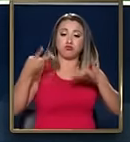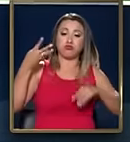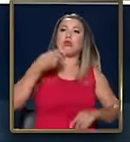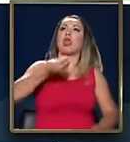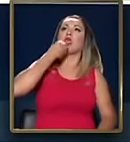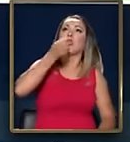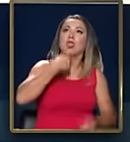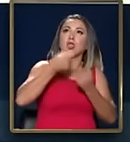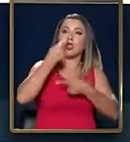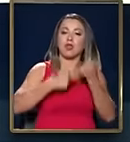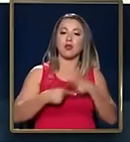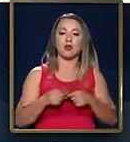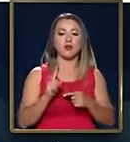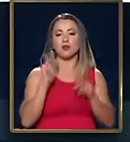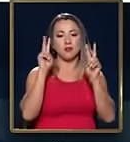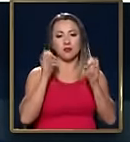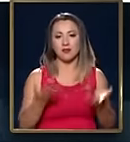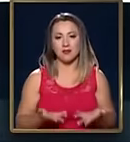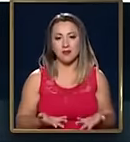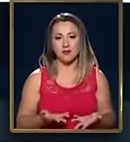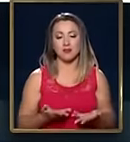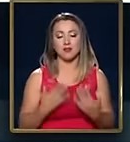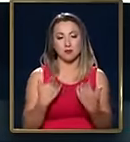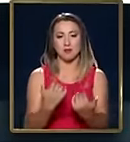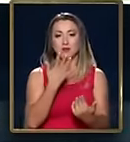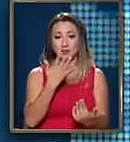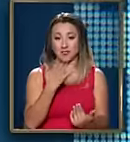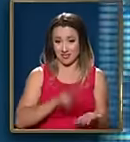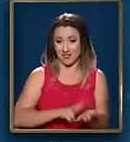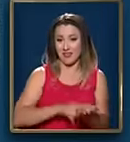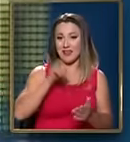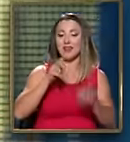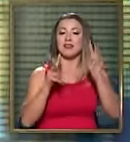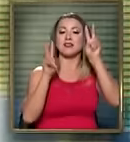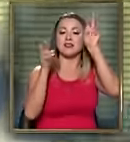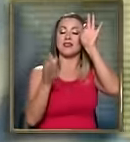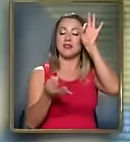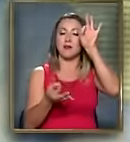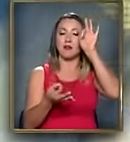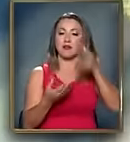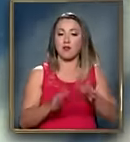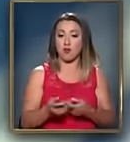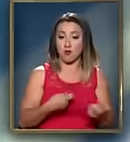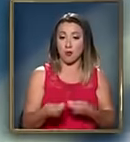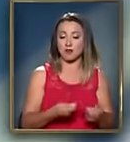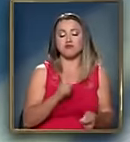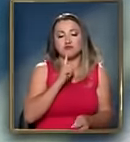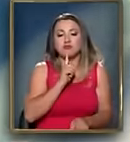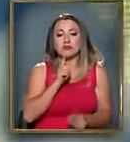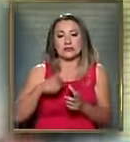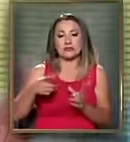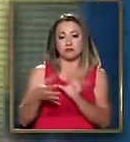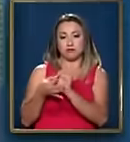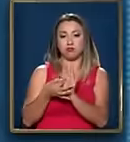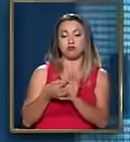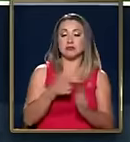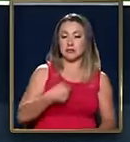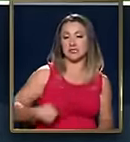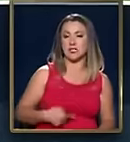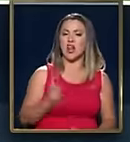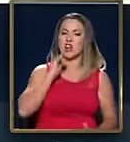convoca. Mira, si tenemos este asunto del Tratado Libre de Comercio, y también lo tenemos con China, y cuando